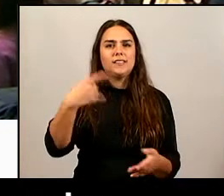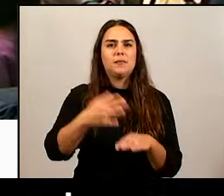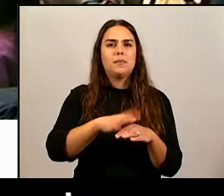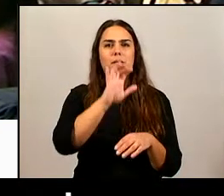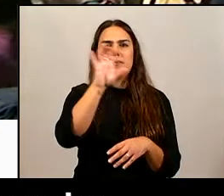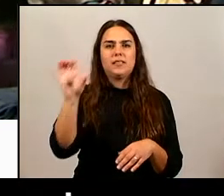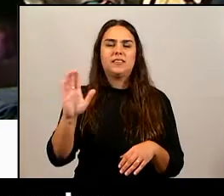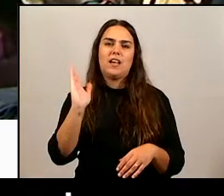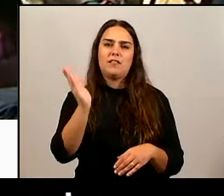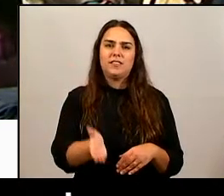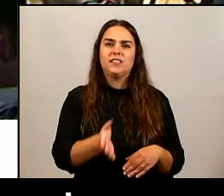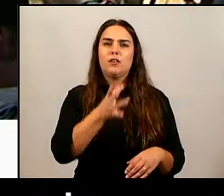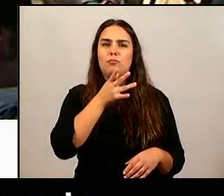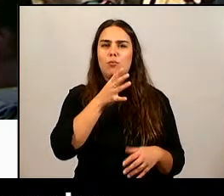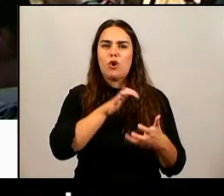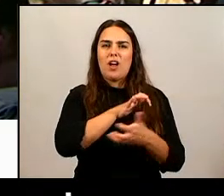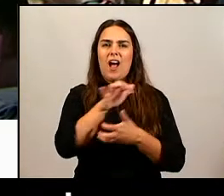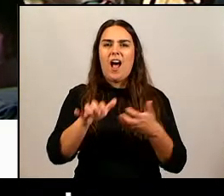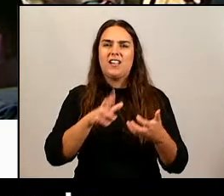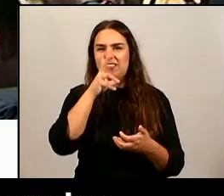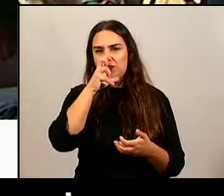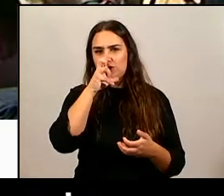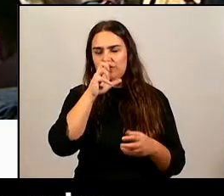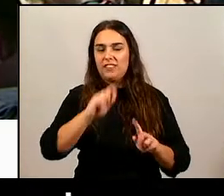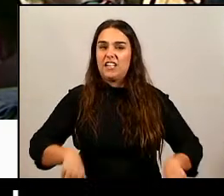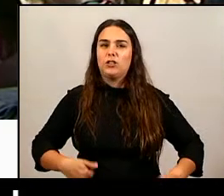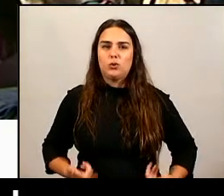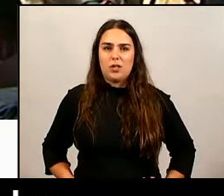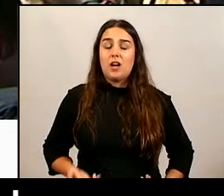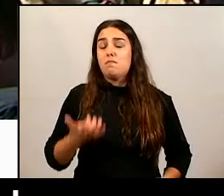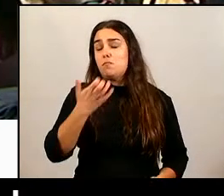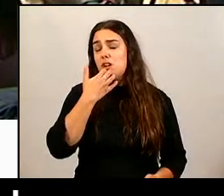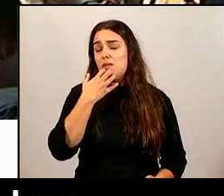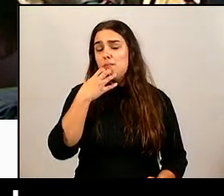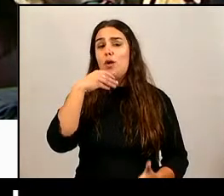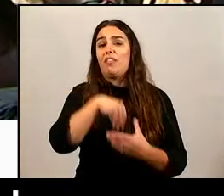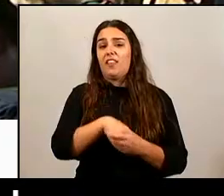por catástrofes naturales, dentro de las cuales se podría